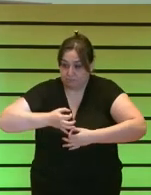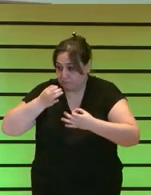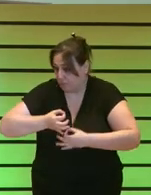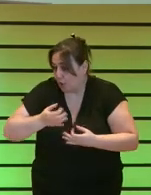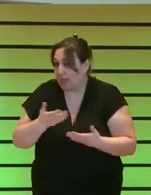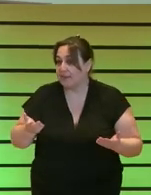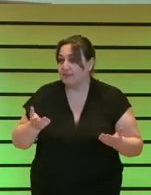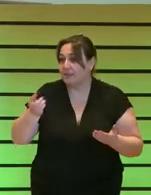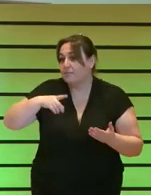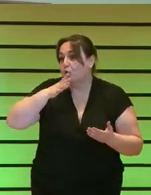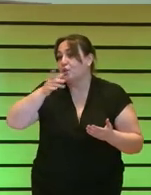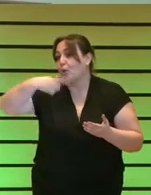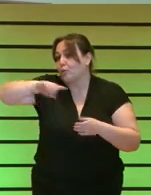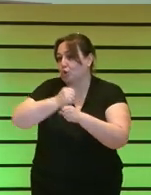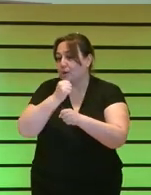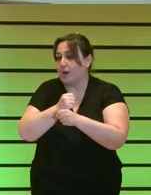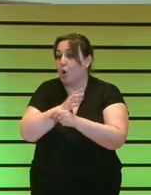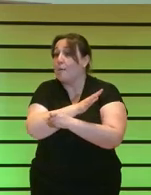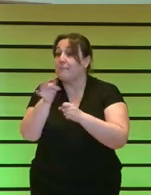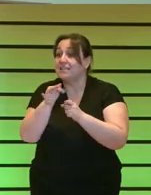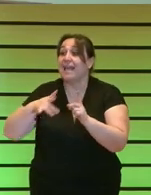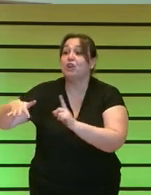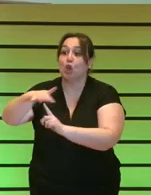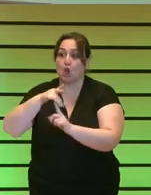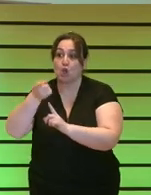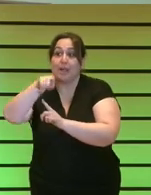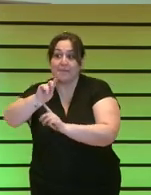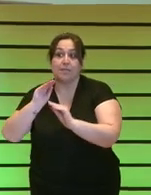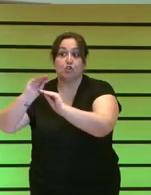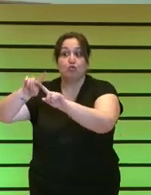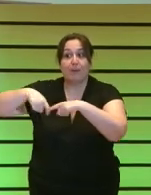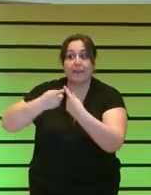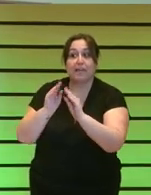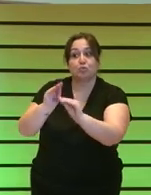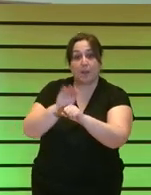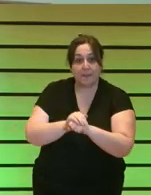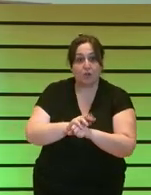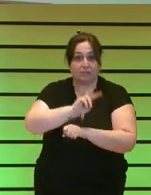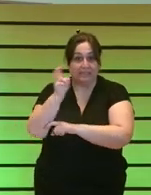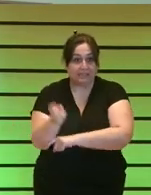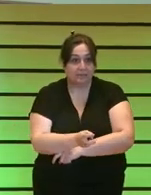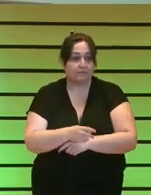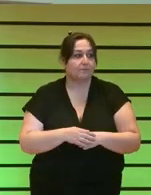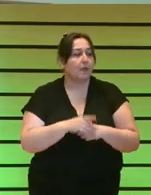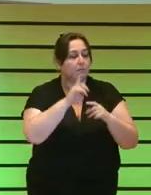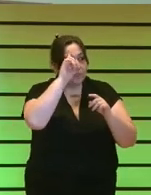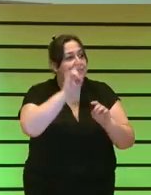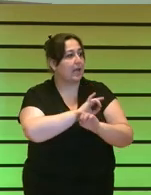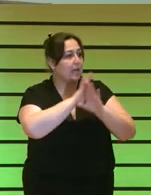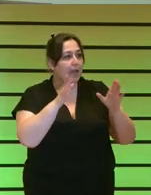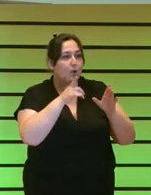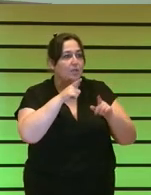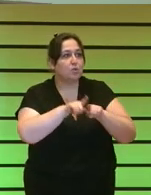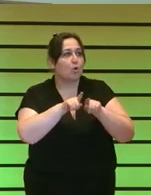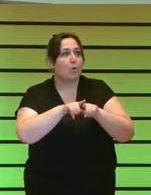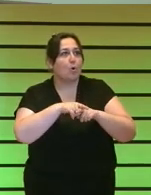y con los entornos de esas personas familias amigos etcétera etcétera pues está claro que tenemos una ventana de